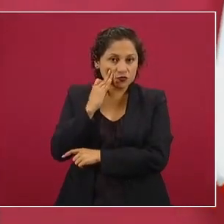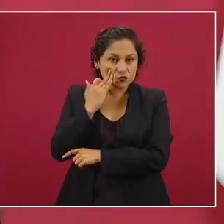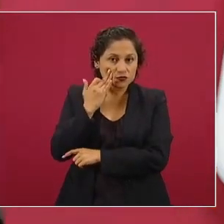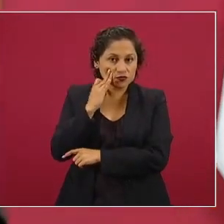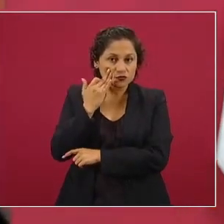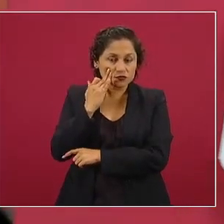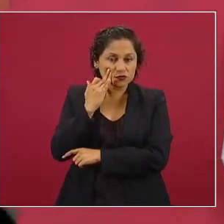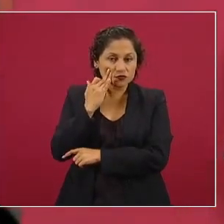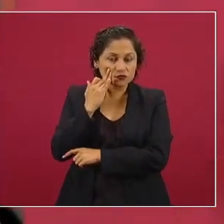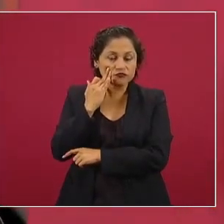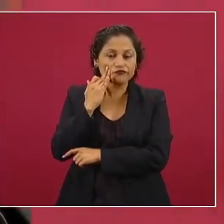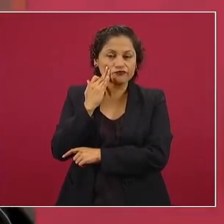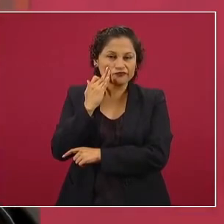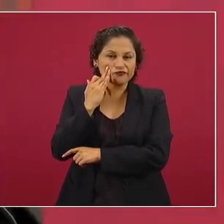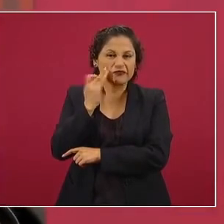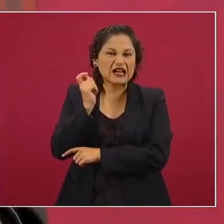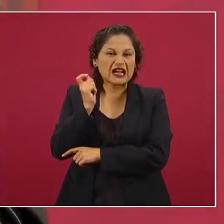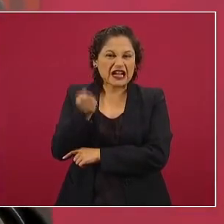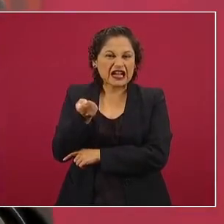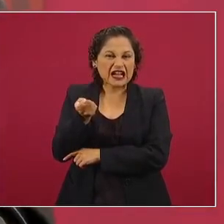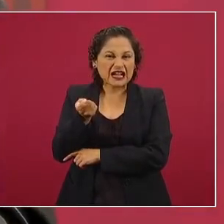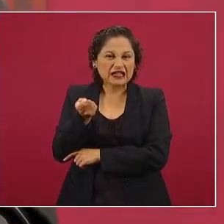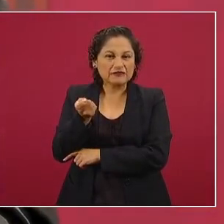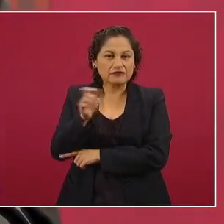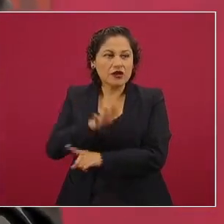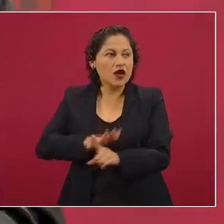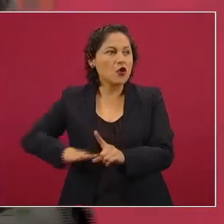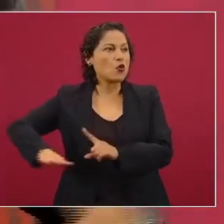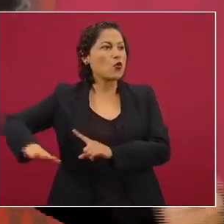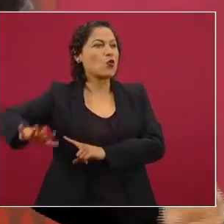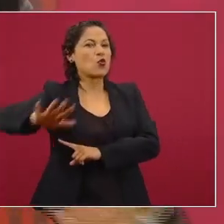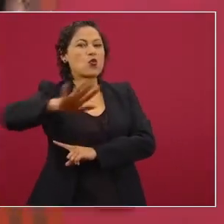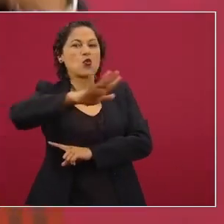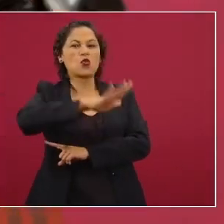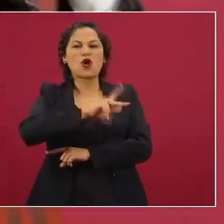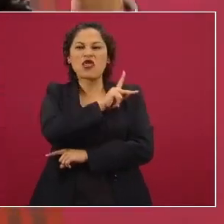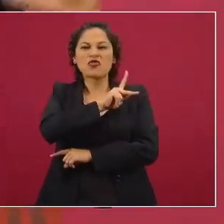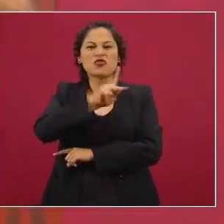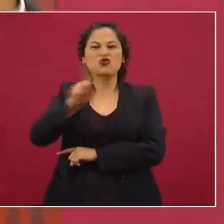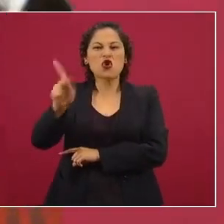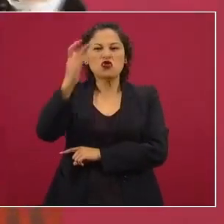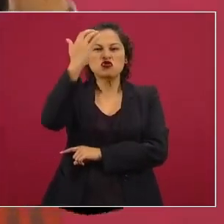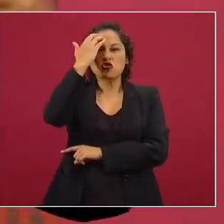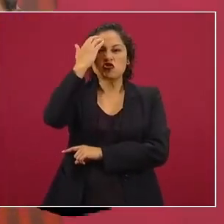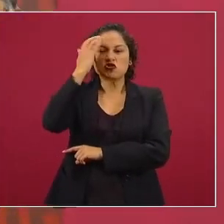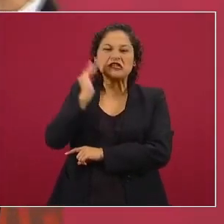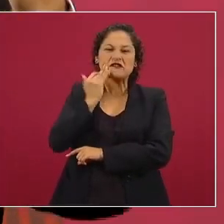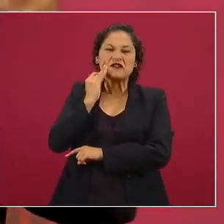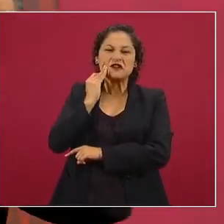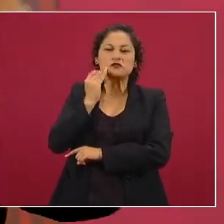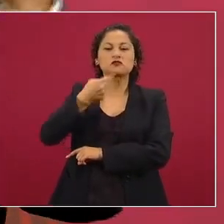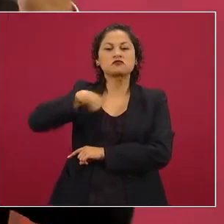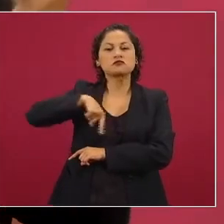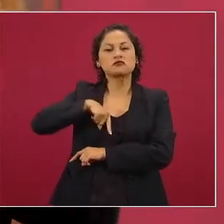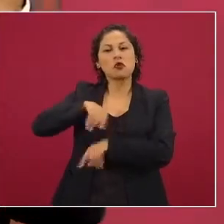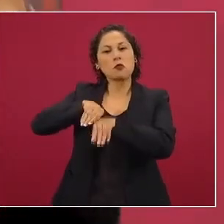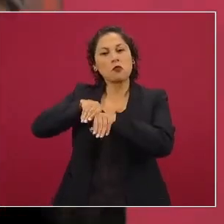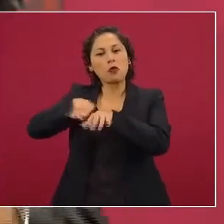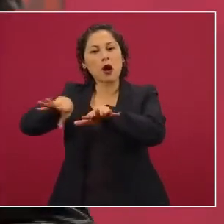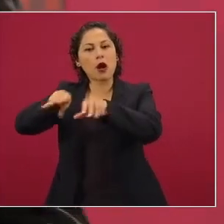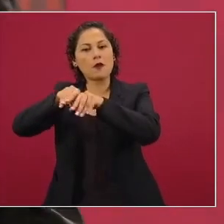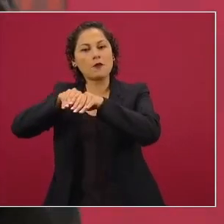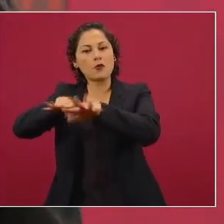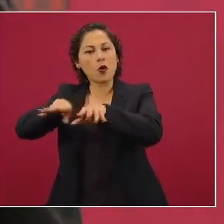mucho más impacto, es decir, se extiende más, se reproduce